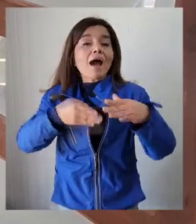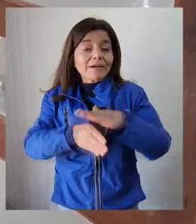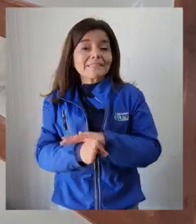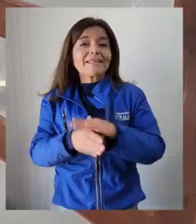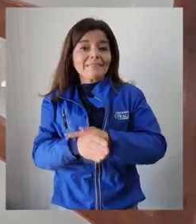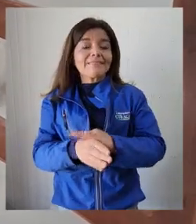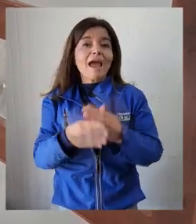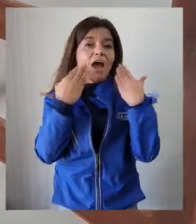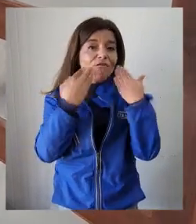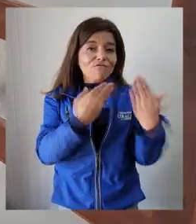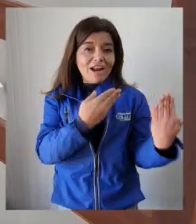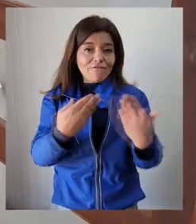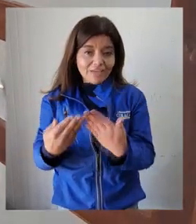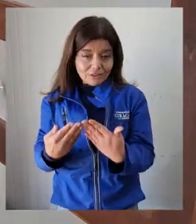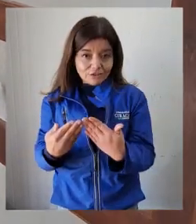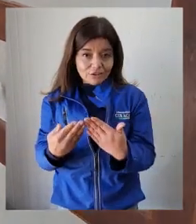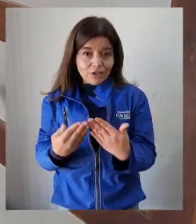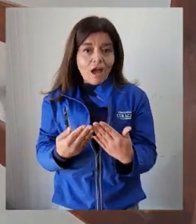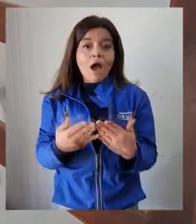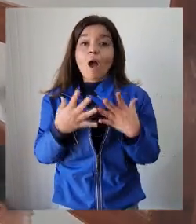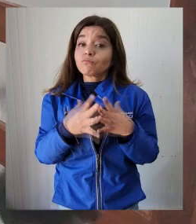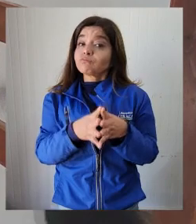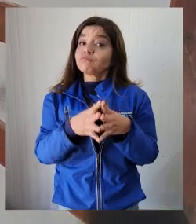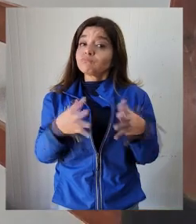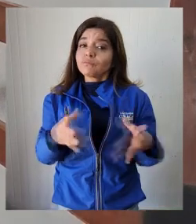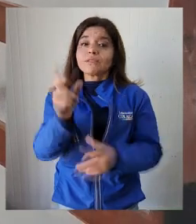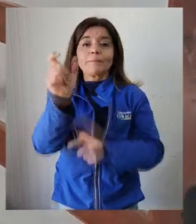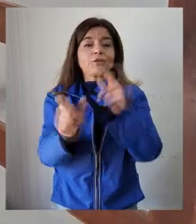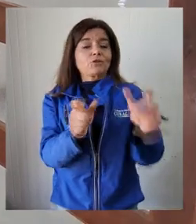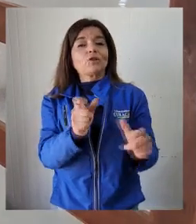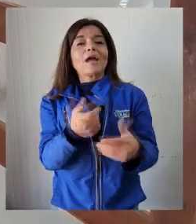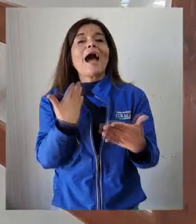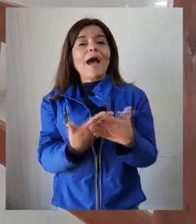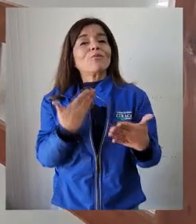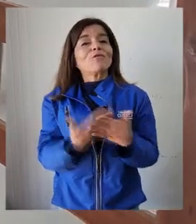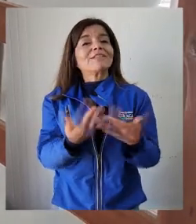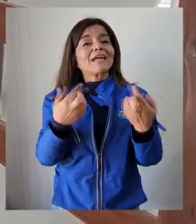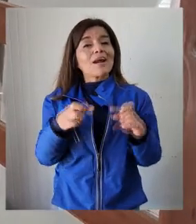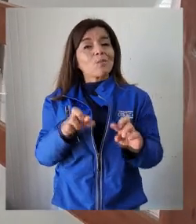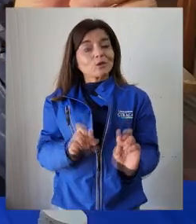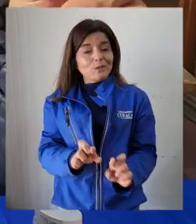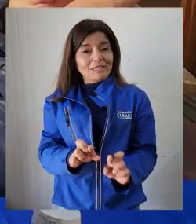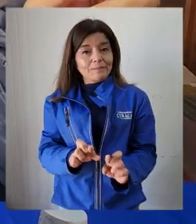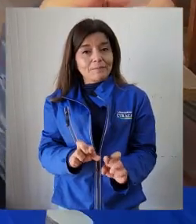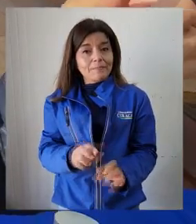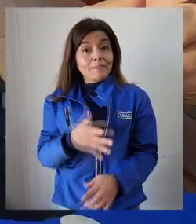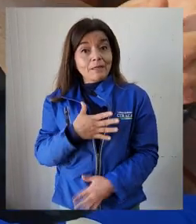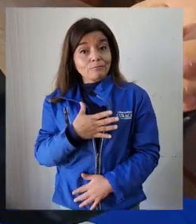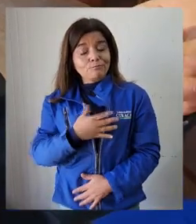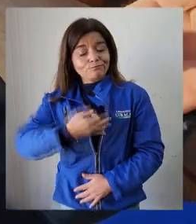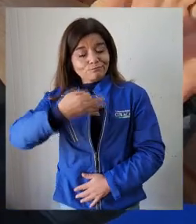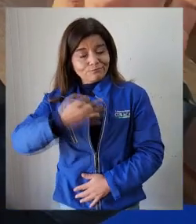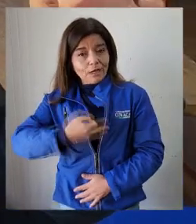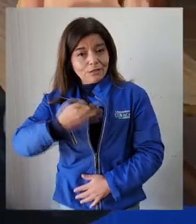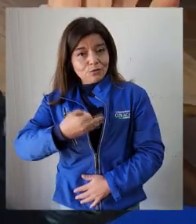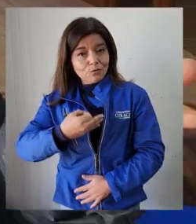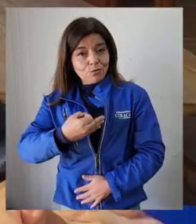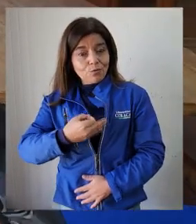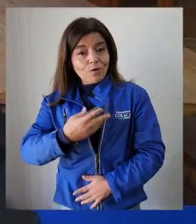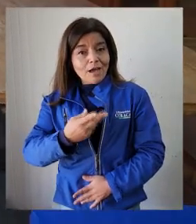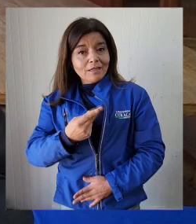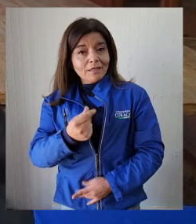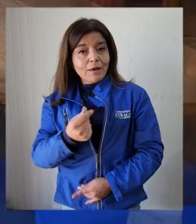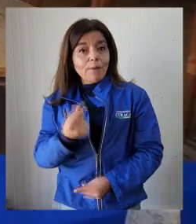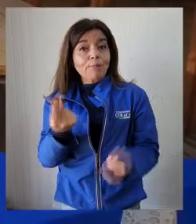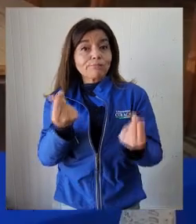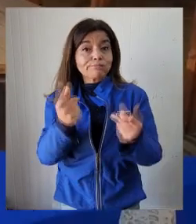a este beneficio, y que ya vemos que hay una cantidad importante de vecinos que han podido aprovechar esta oportunidad. Estoy segura que acá me va a salir menos